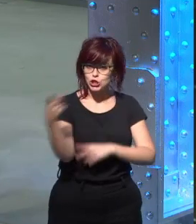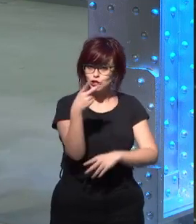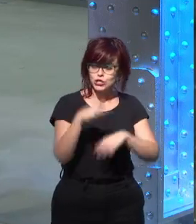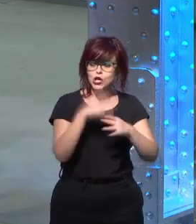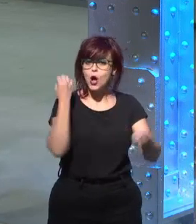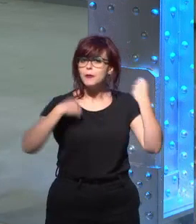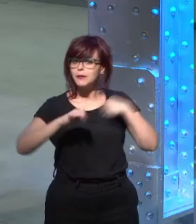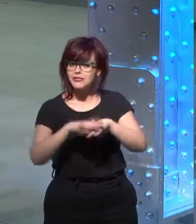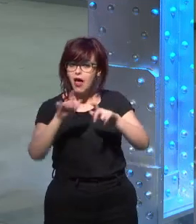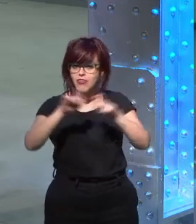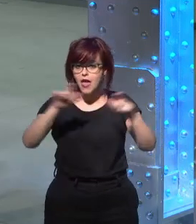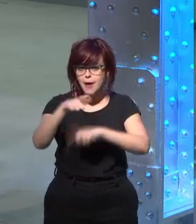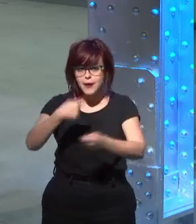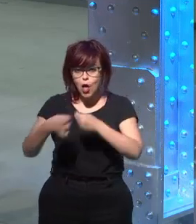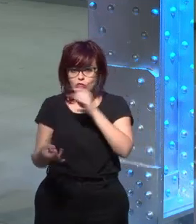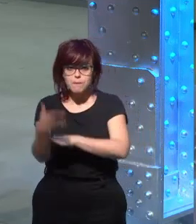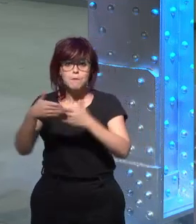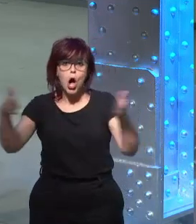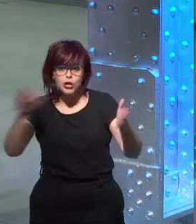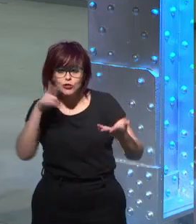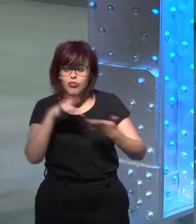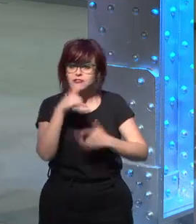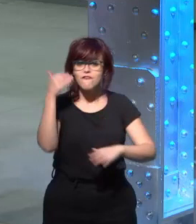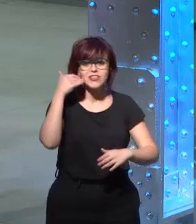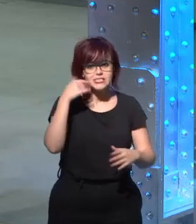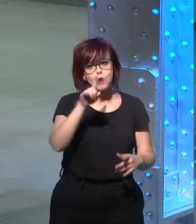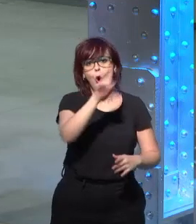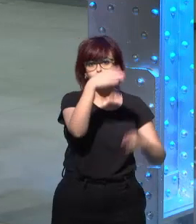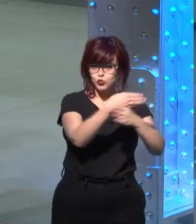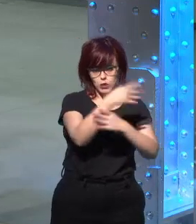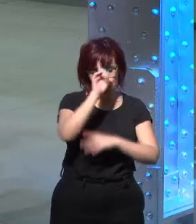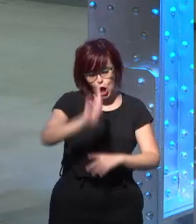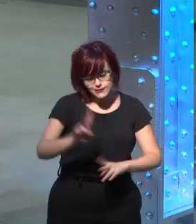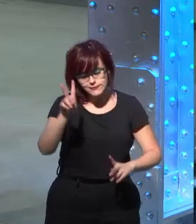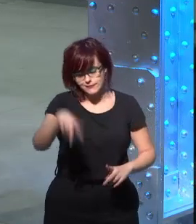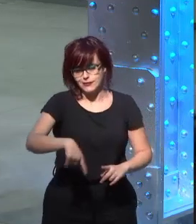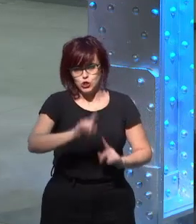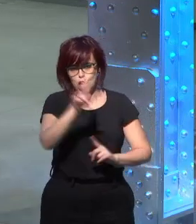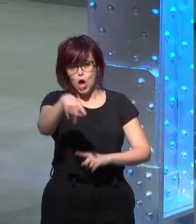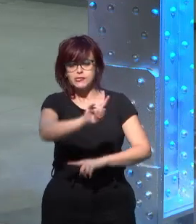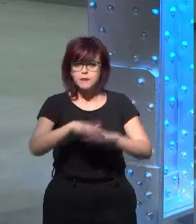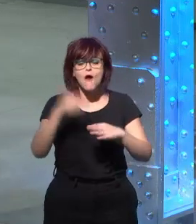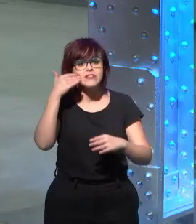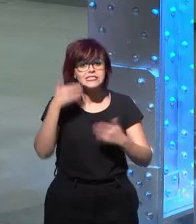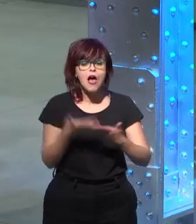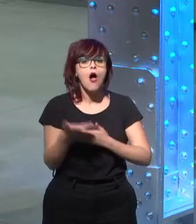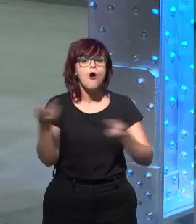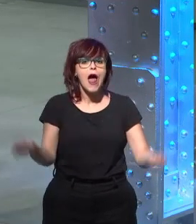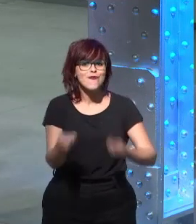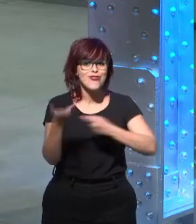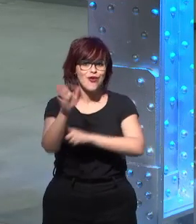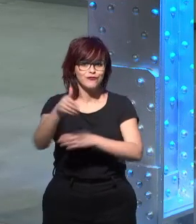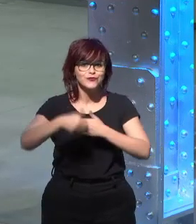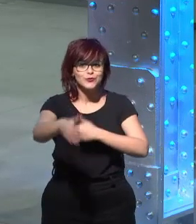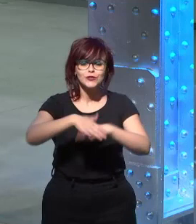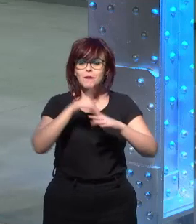el mundo del emprendimiento. No tenemos todavía fecha, sabemos que no será el 1 de octubre, pero os daremos la fecha más adelante y os esperamos aquí